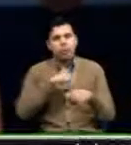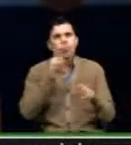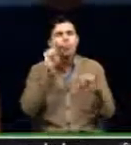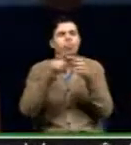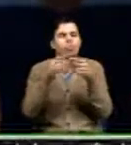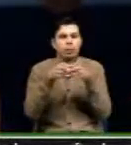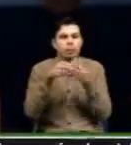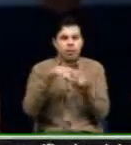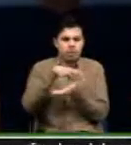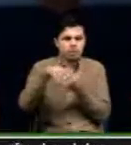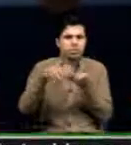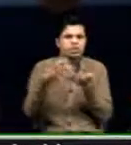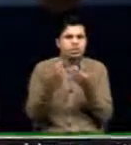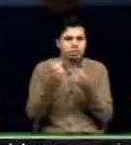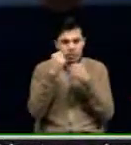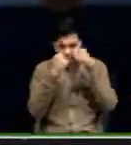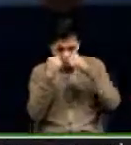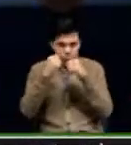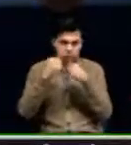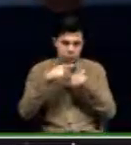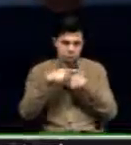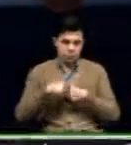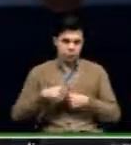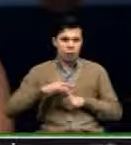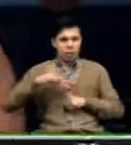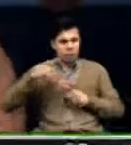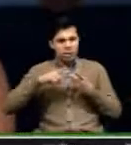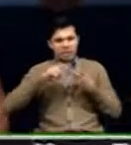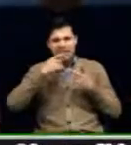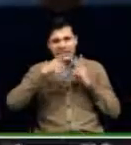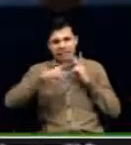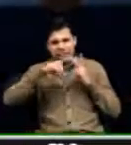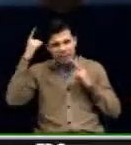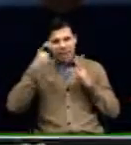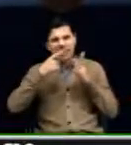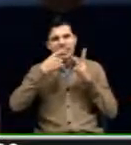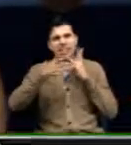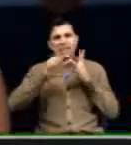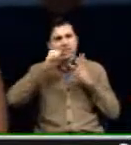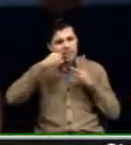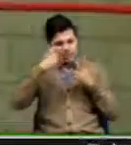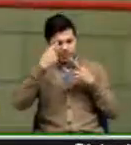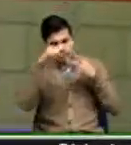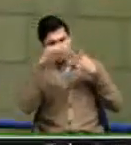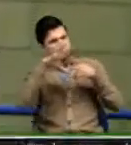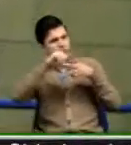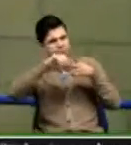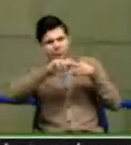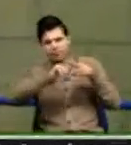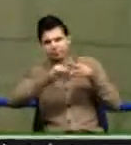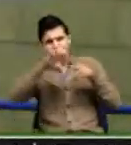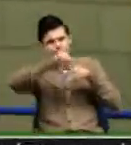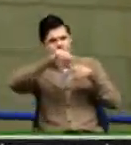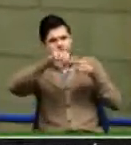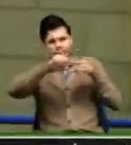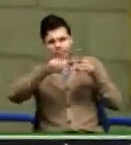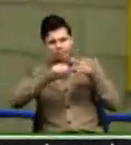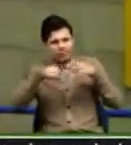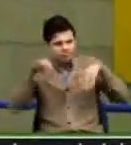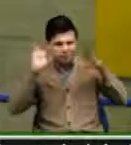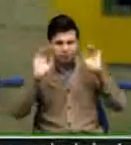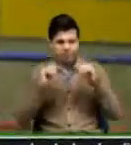Selección Santander es obviamente traer medallería este año y tener un gran protagonismo en los Juegos Nacionales 2015. También contó cómo